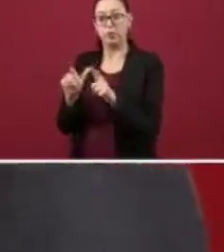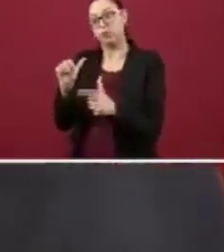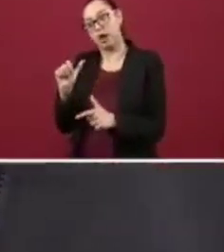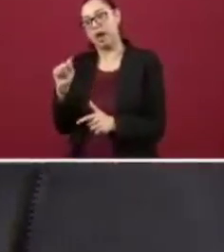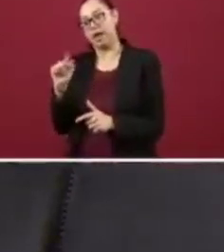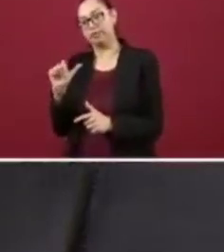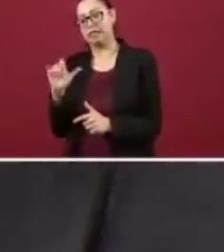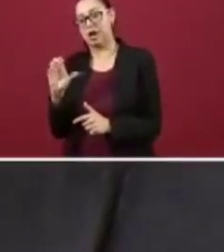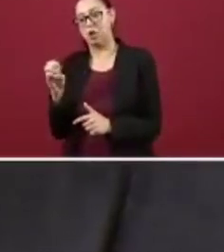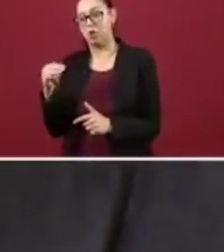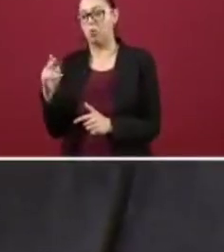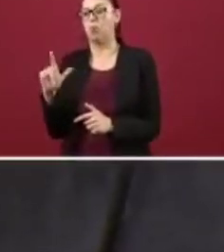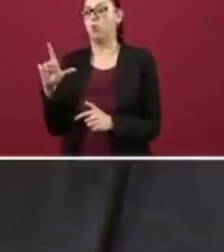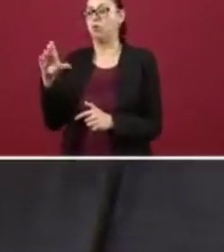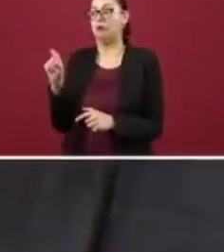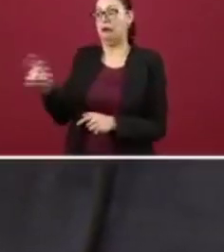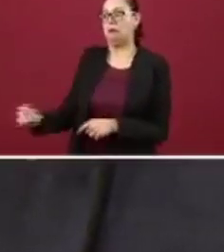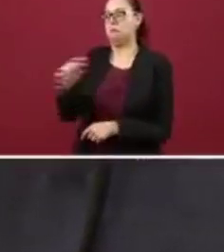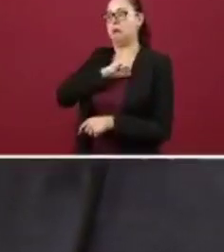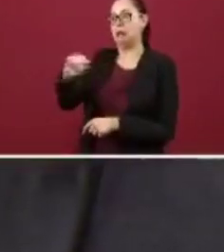Atlacomulco.